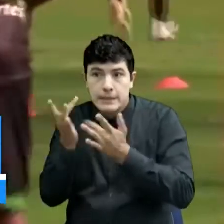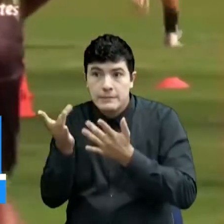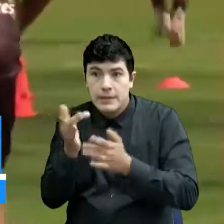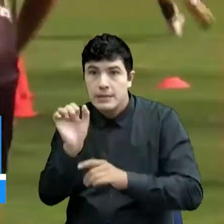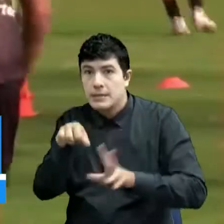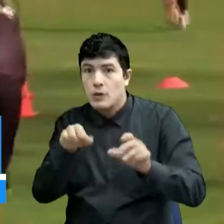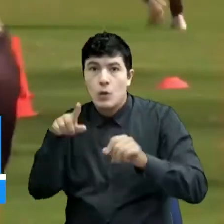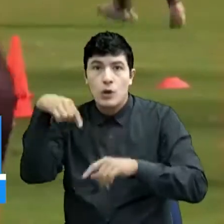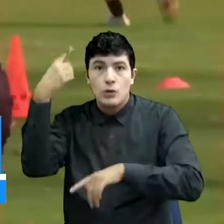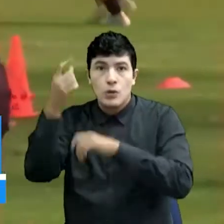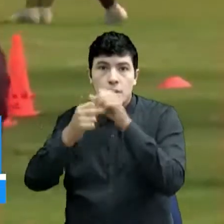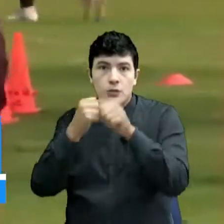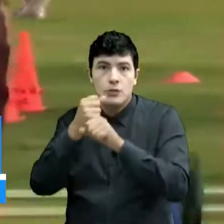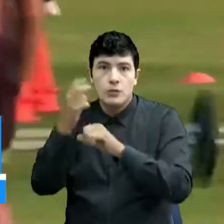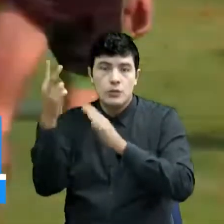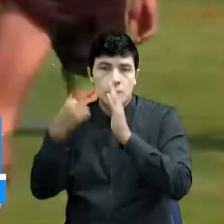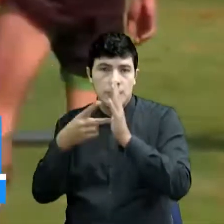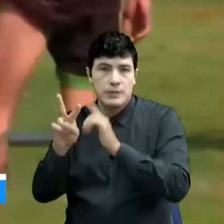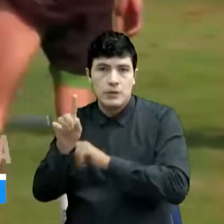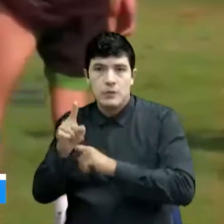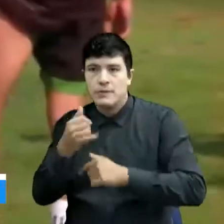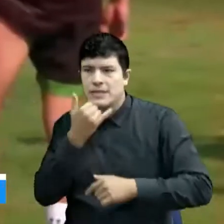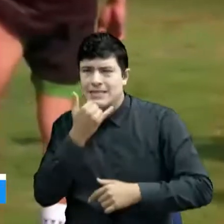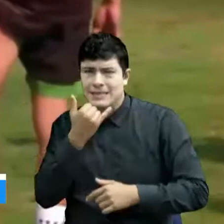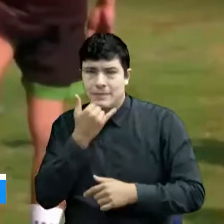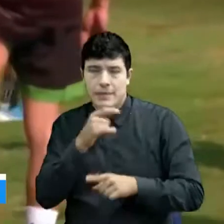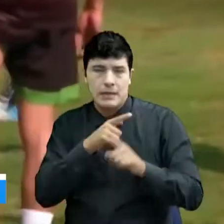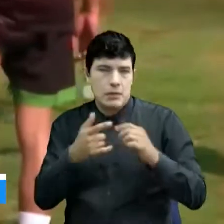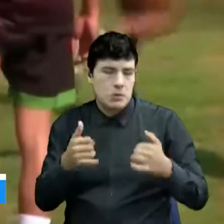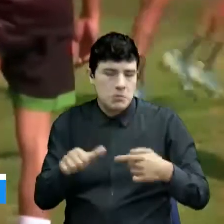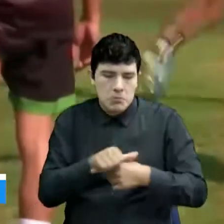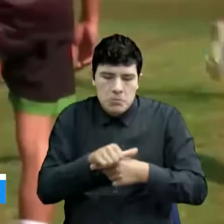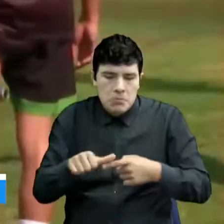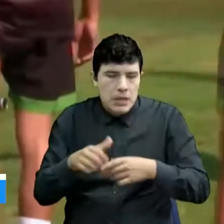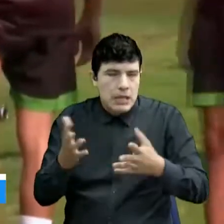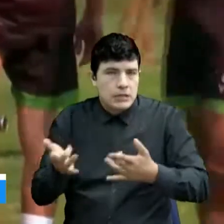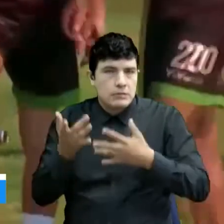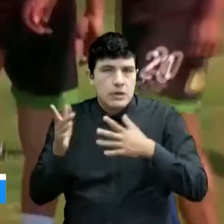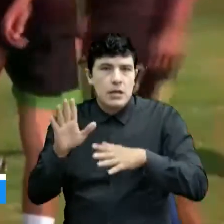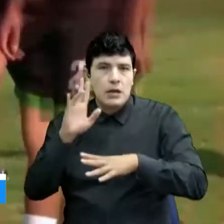en el 2021. Mientras tanto, entrenan a la espera de conocer el calendario de la